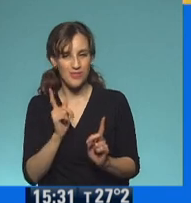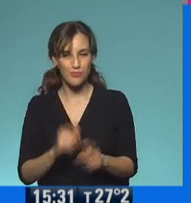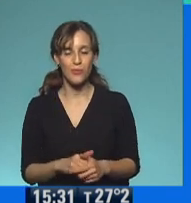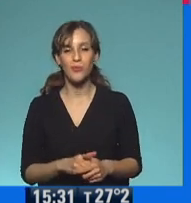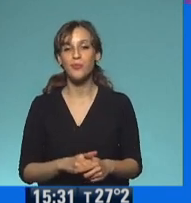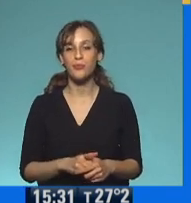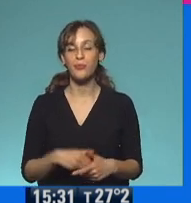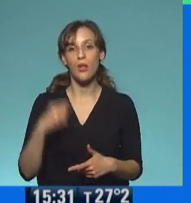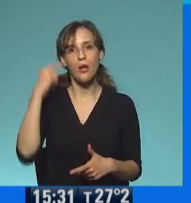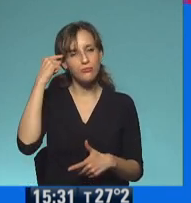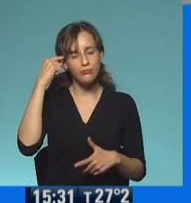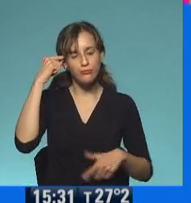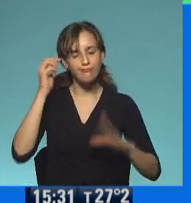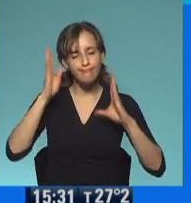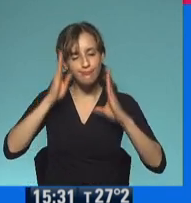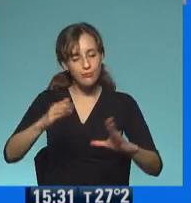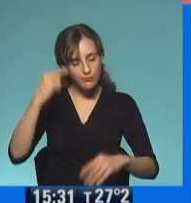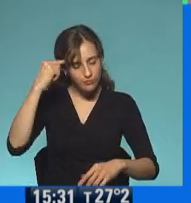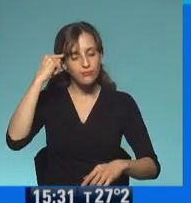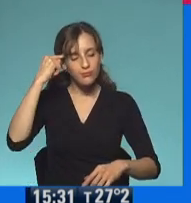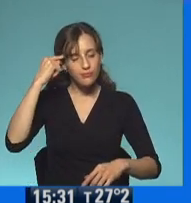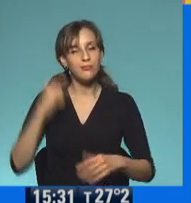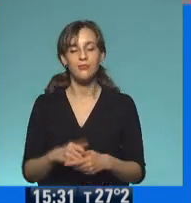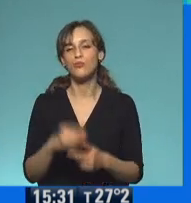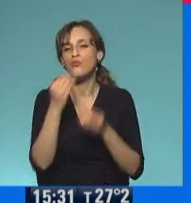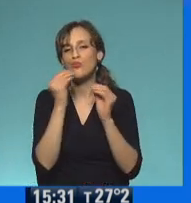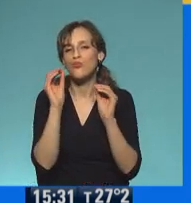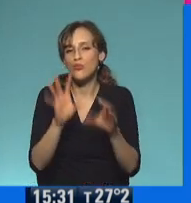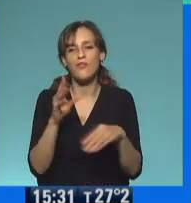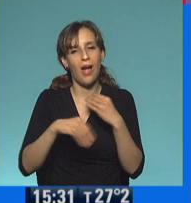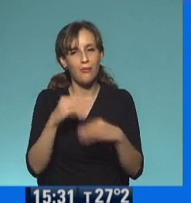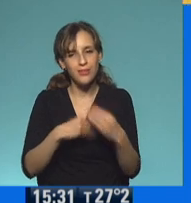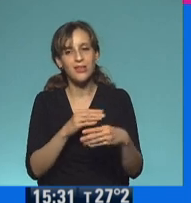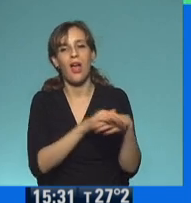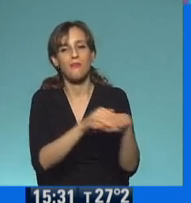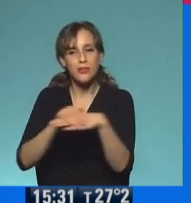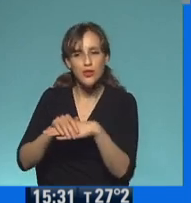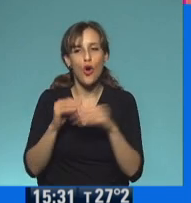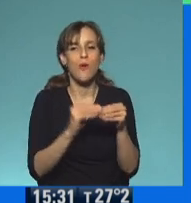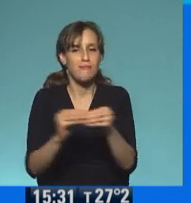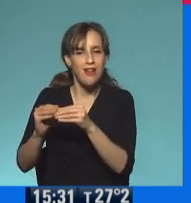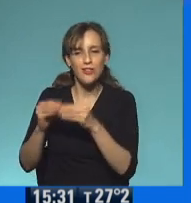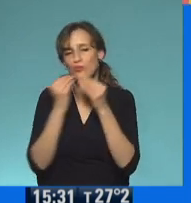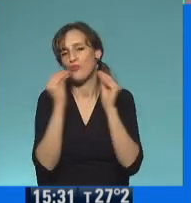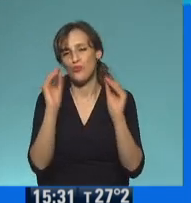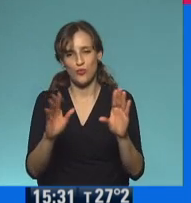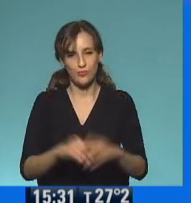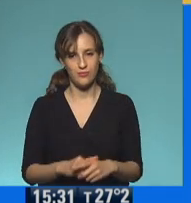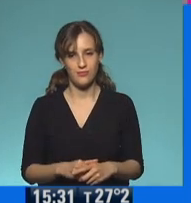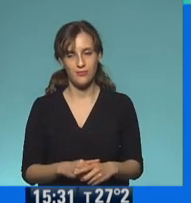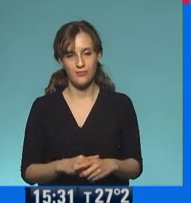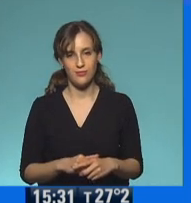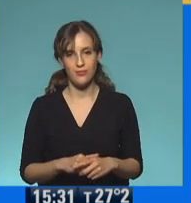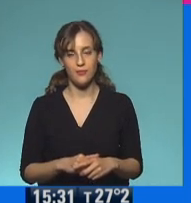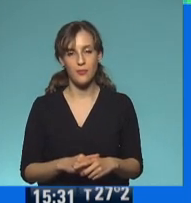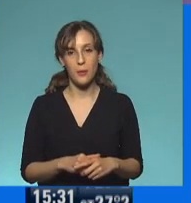Ay, concentración absoluta de cielo. Besos a mi familia, amigos y compañeritos. Ahí va, mirá. Las... Sí,